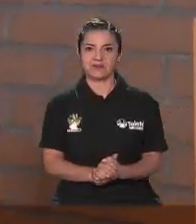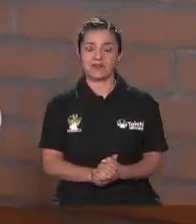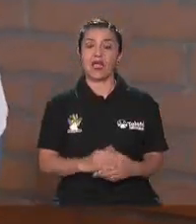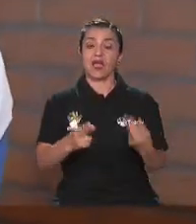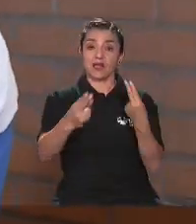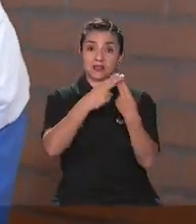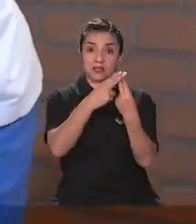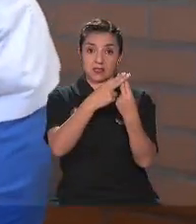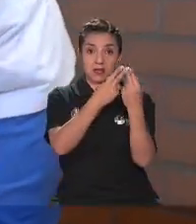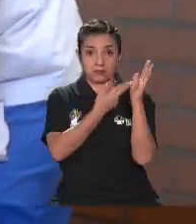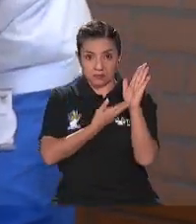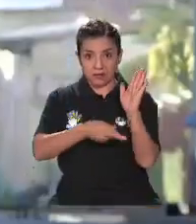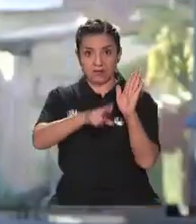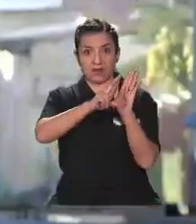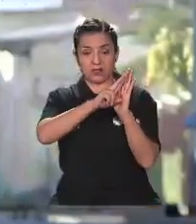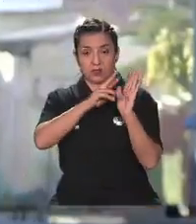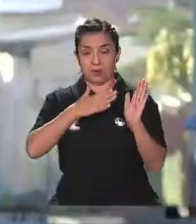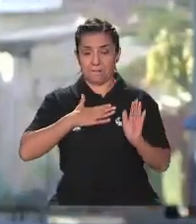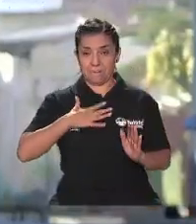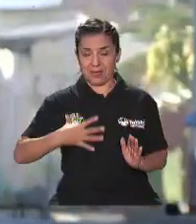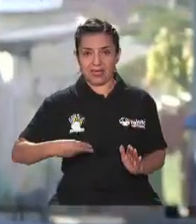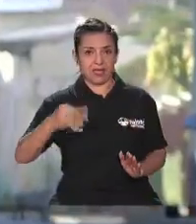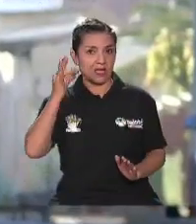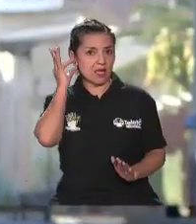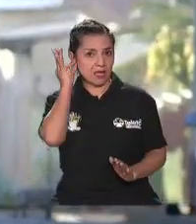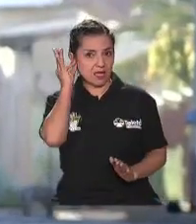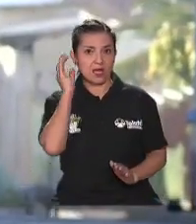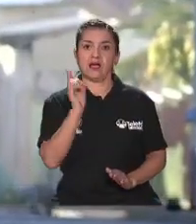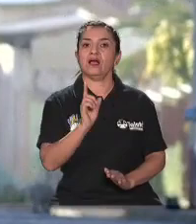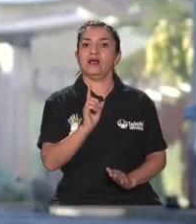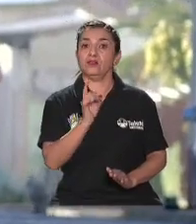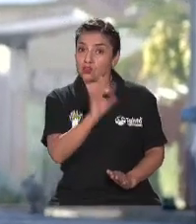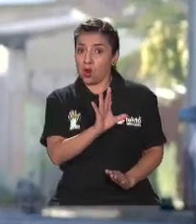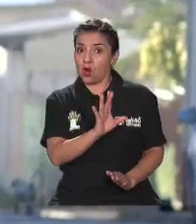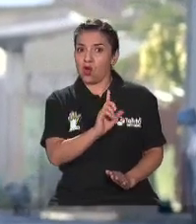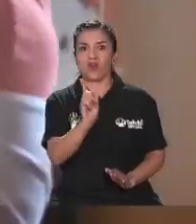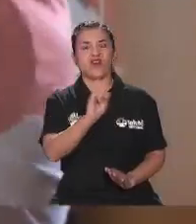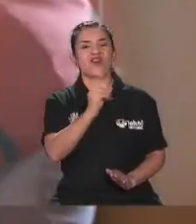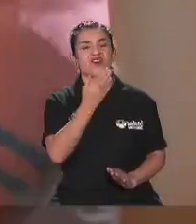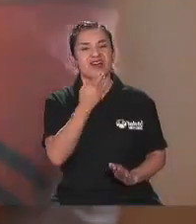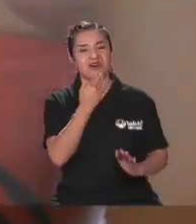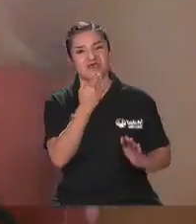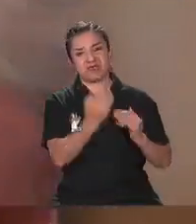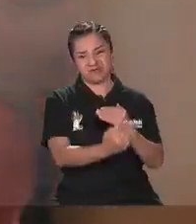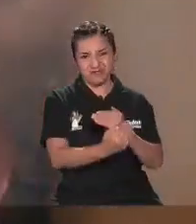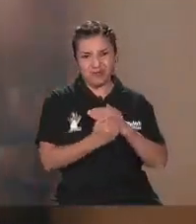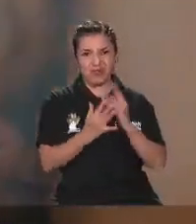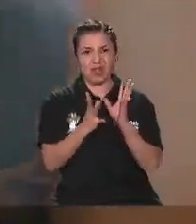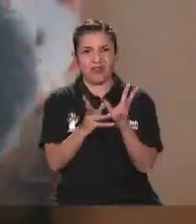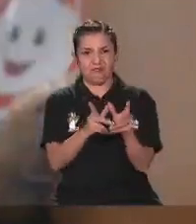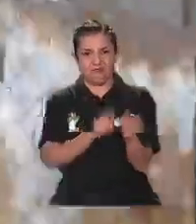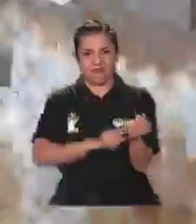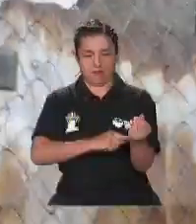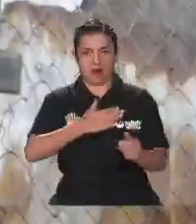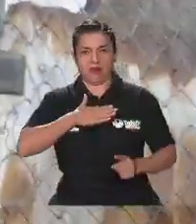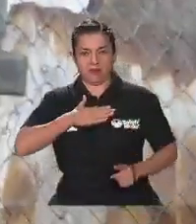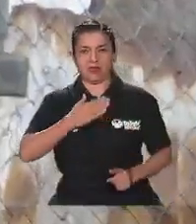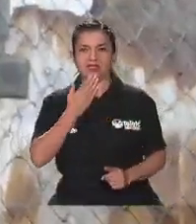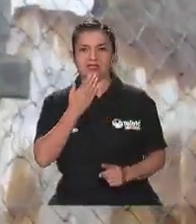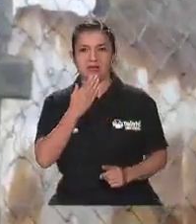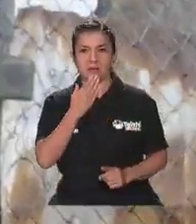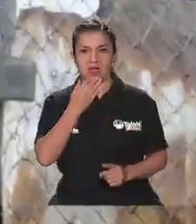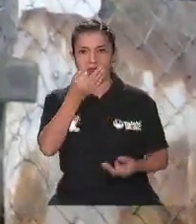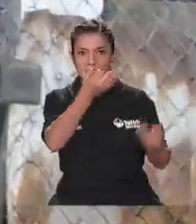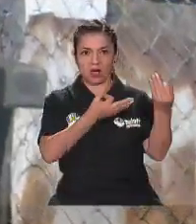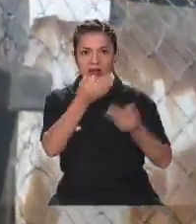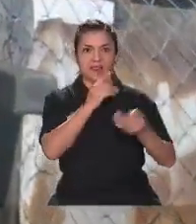Teletón rehabilitó a mi hija, sino a mí y a mi familia también. Porque yo siento que todo lo que le dicen las tías y